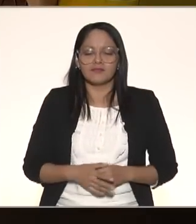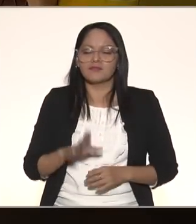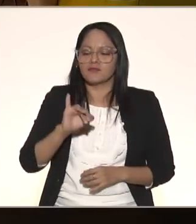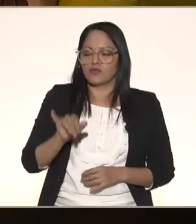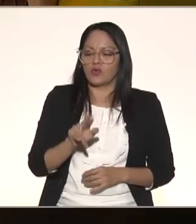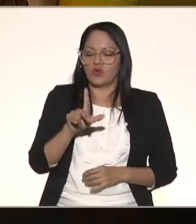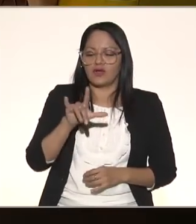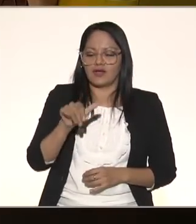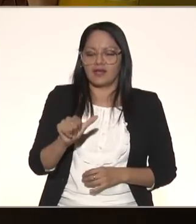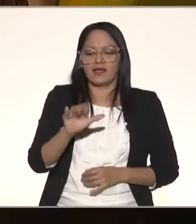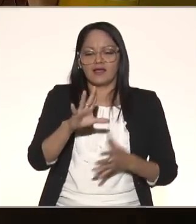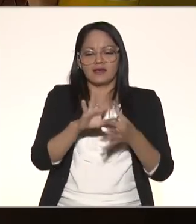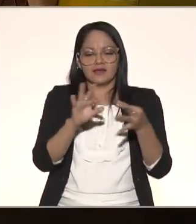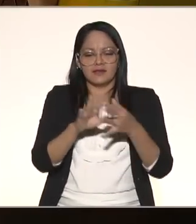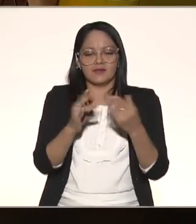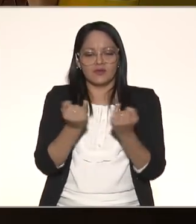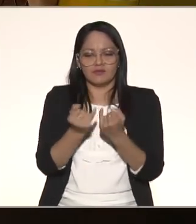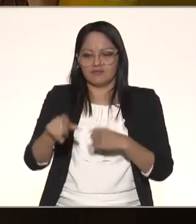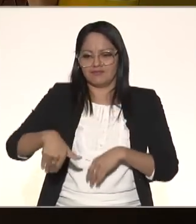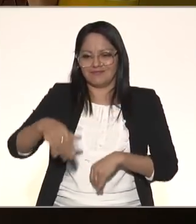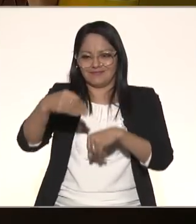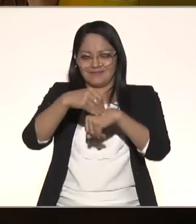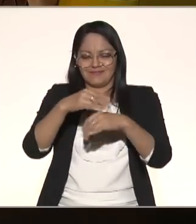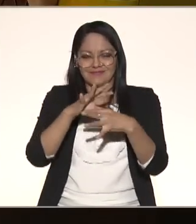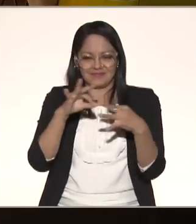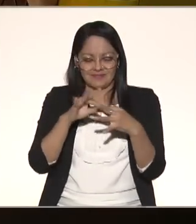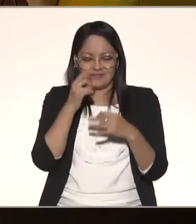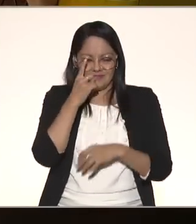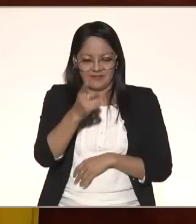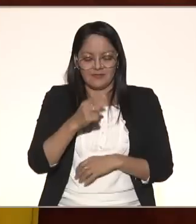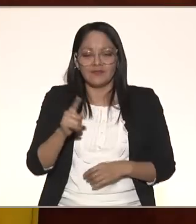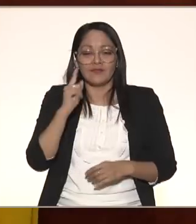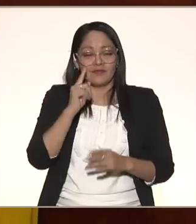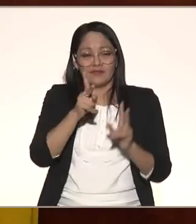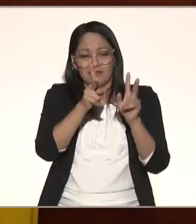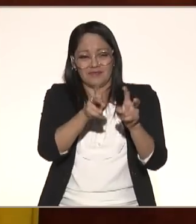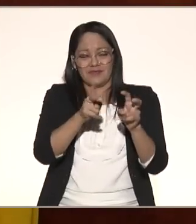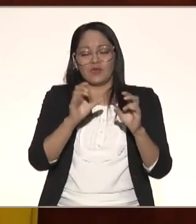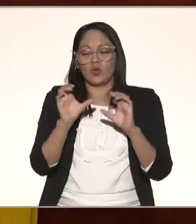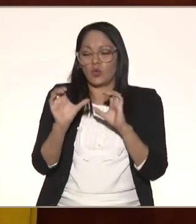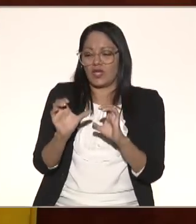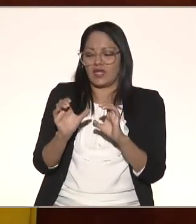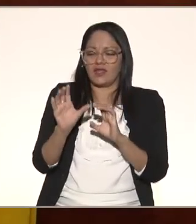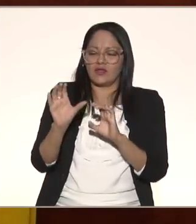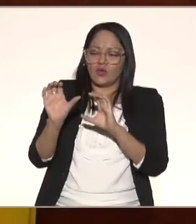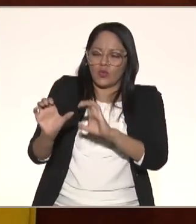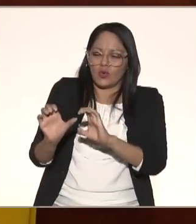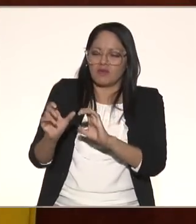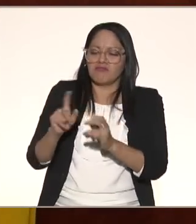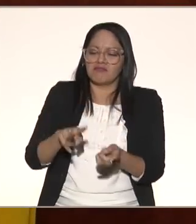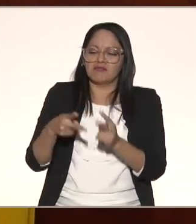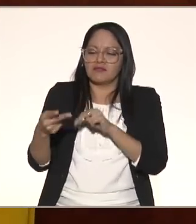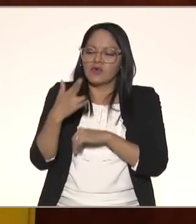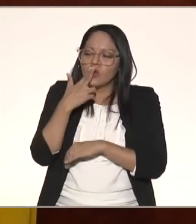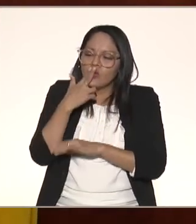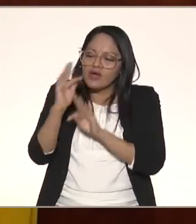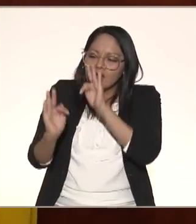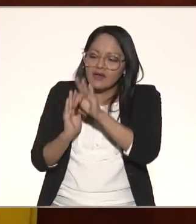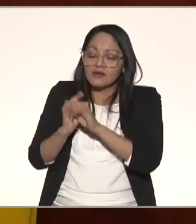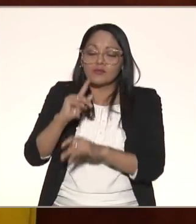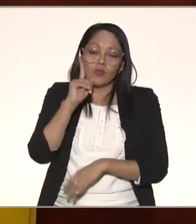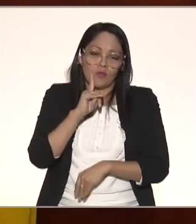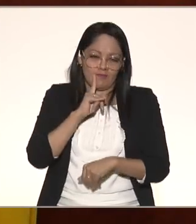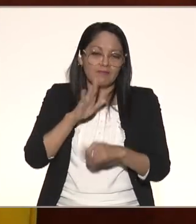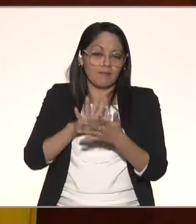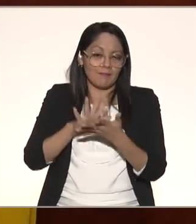Suárez de hecho para complementar lo que están diciendo nos dice me parece que en el tema de cuidados y afectos son las mujeres quienes llevan la ventaja y